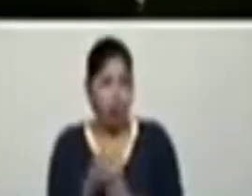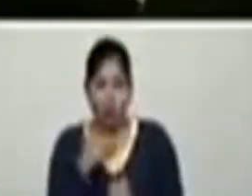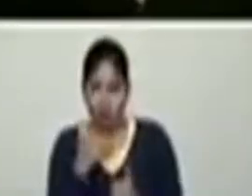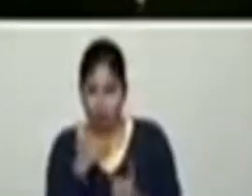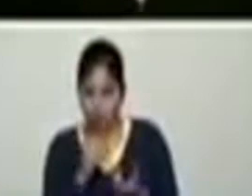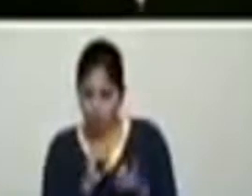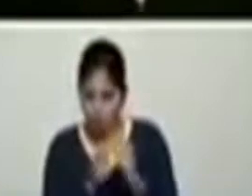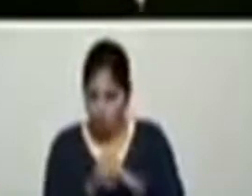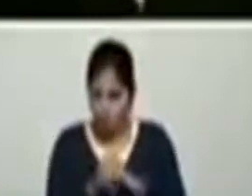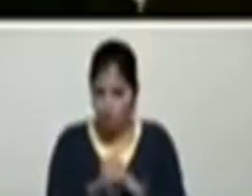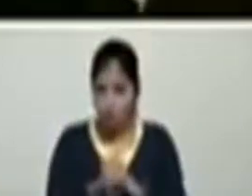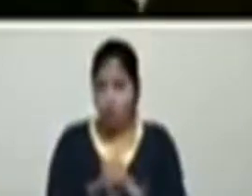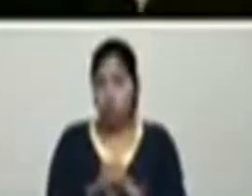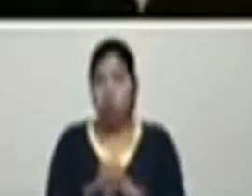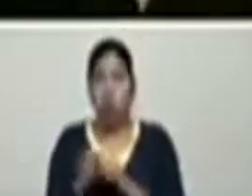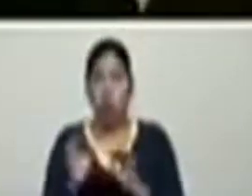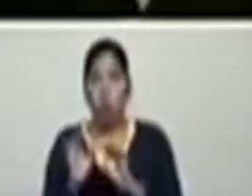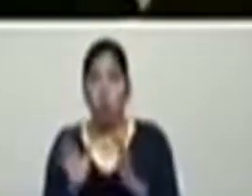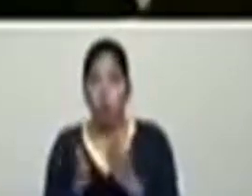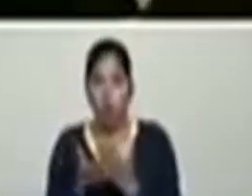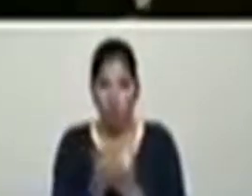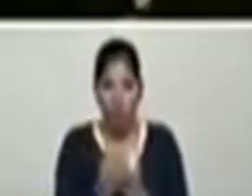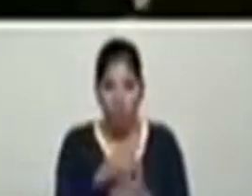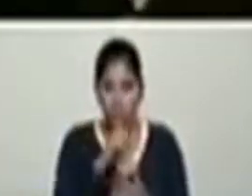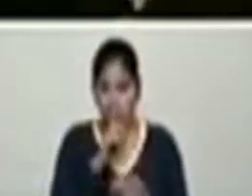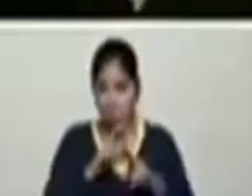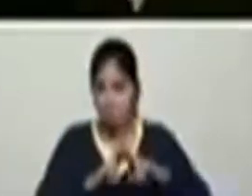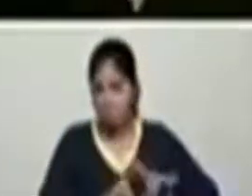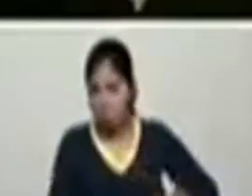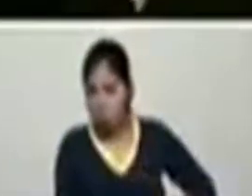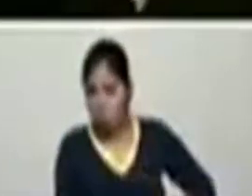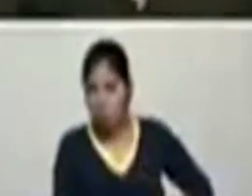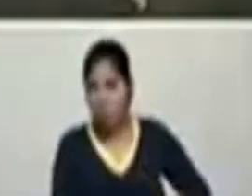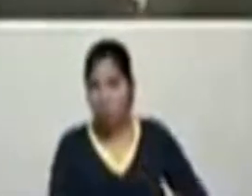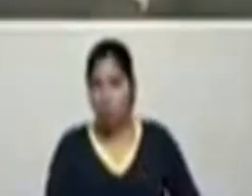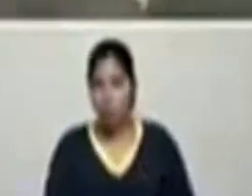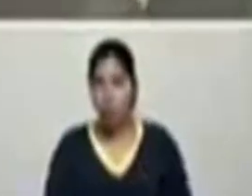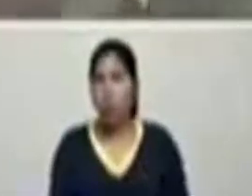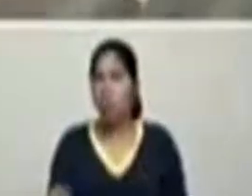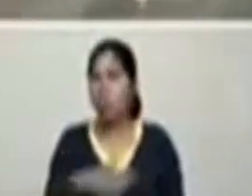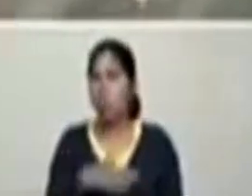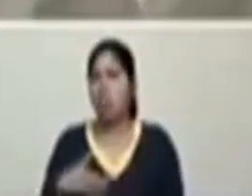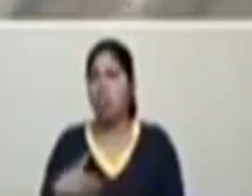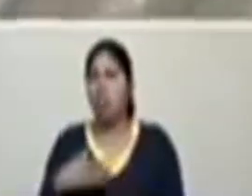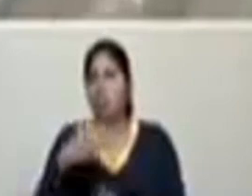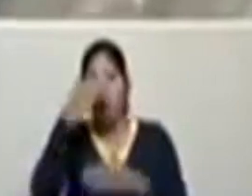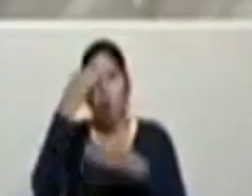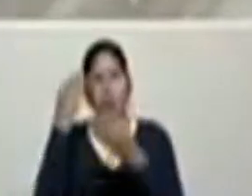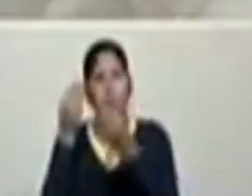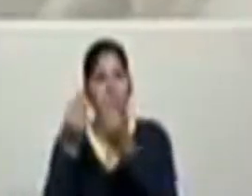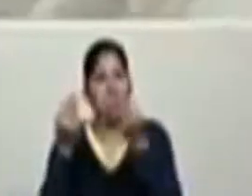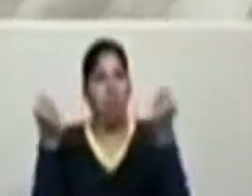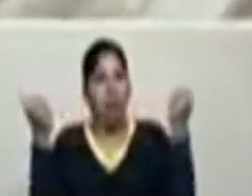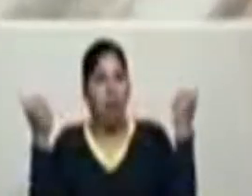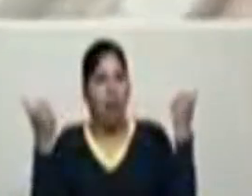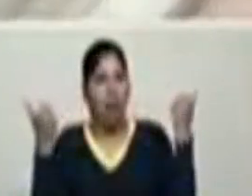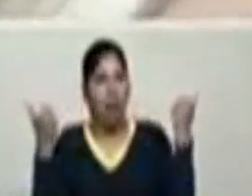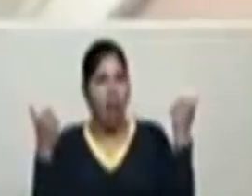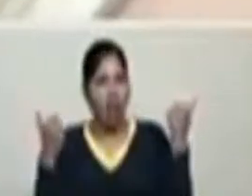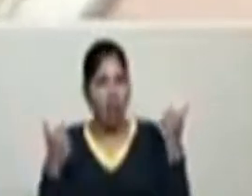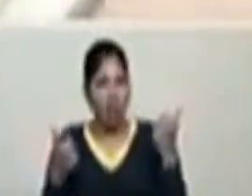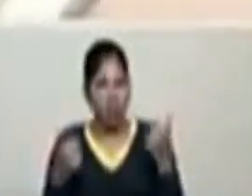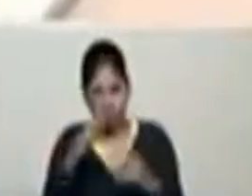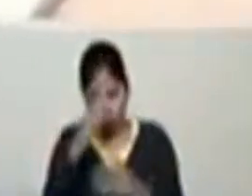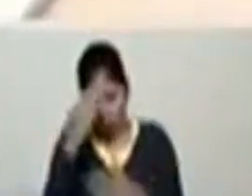alarmas Y advertido una vez más que los tienen vigilado por parte del gobierno estadounidense y que el presidente colombiano Gustavo Petro estaría negociando